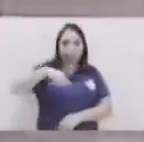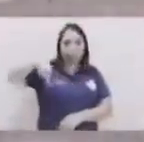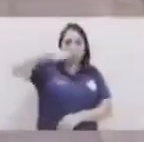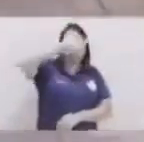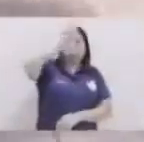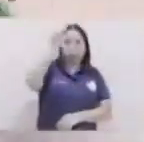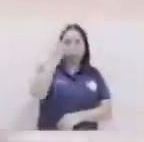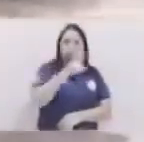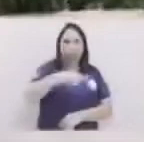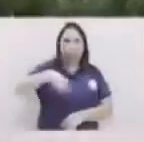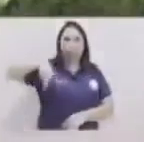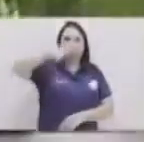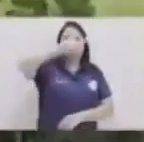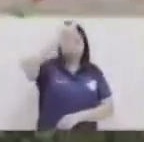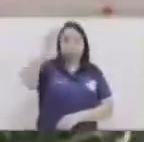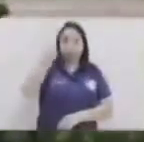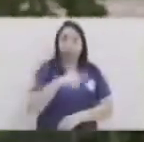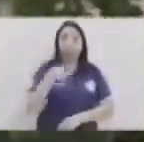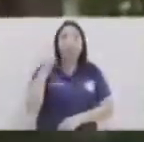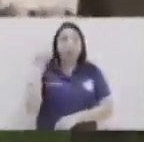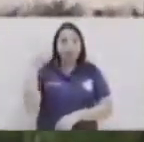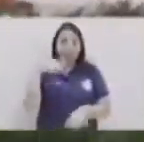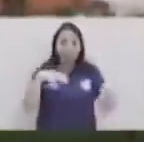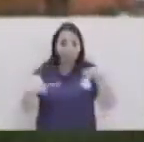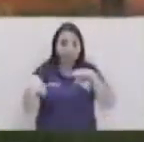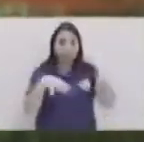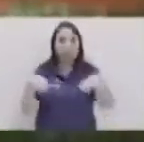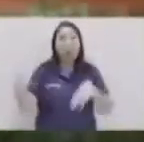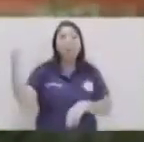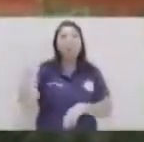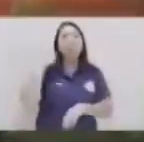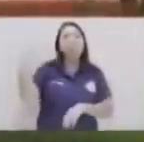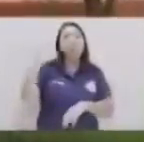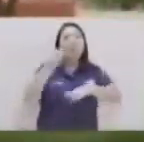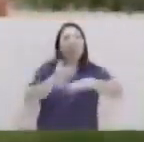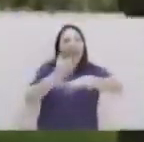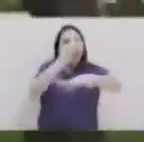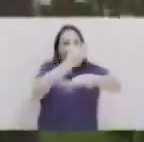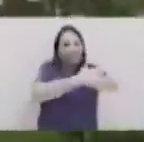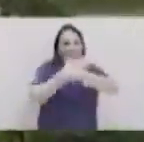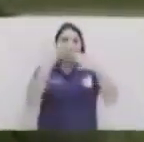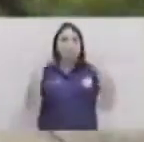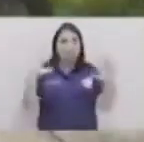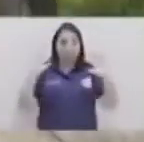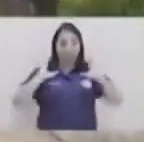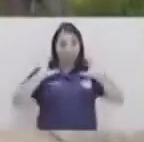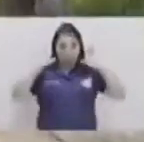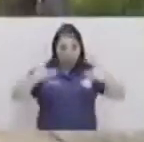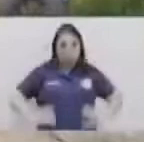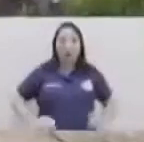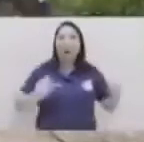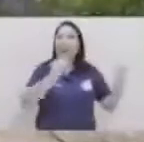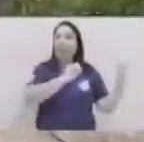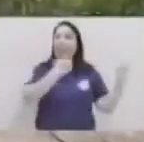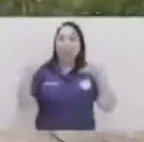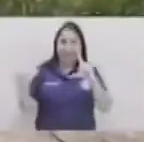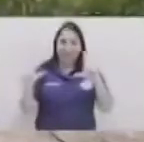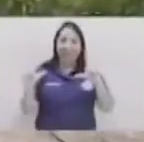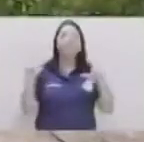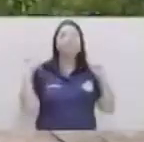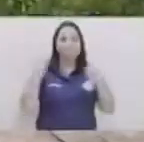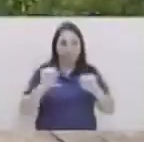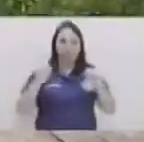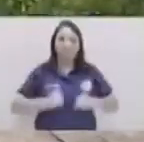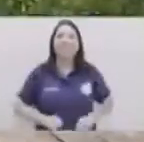Último. Esta activación muscular la realizamos para preparar el cuerpo para la